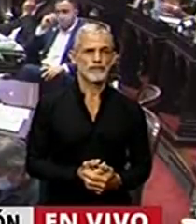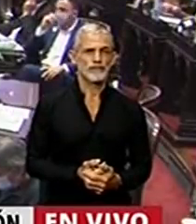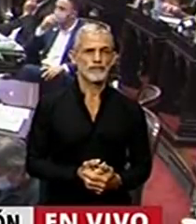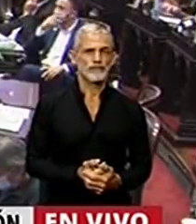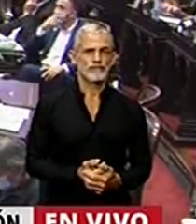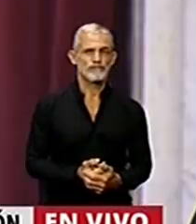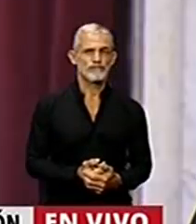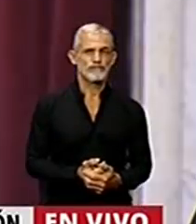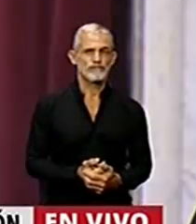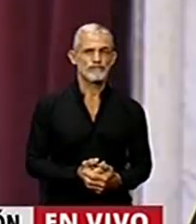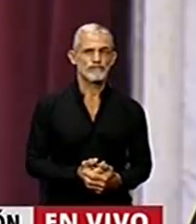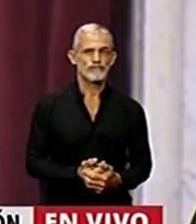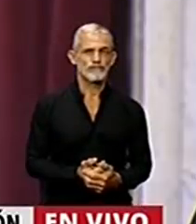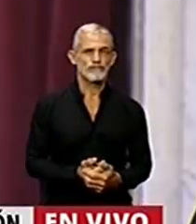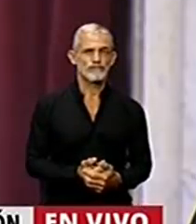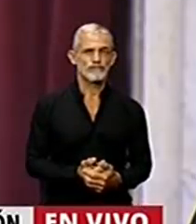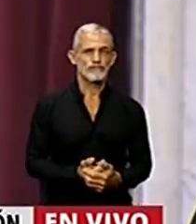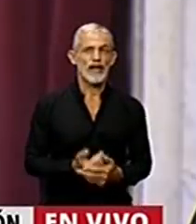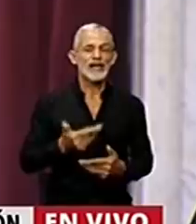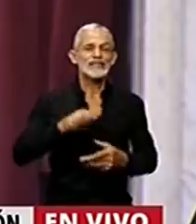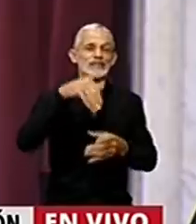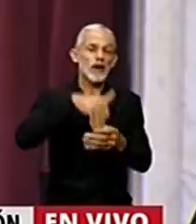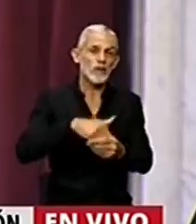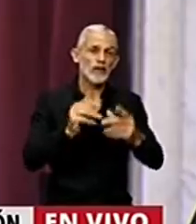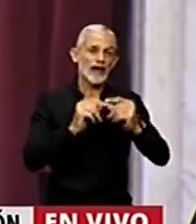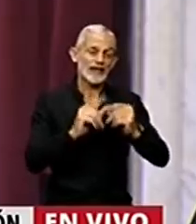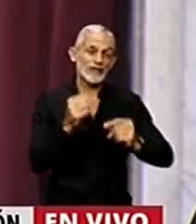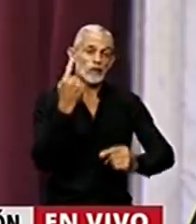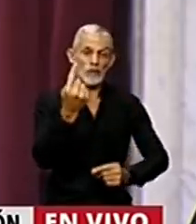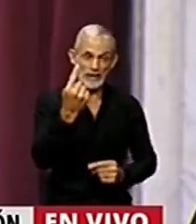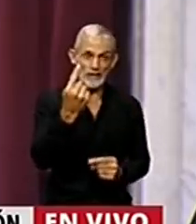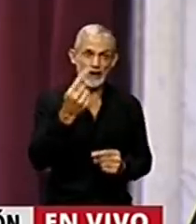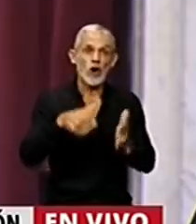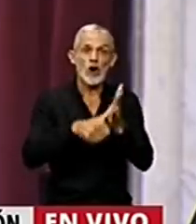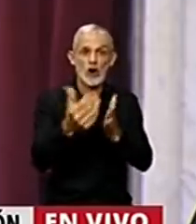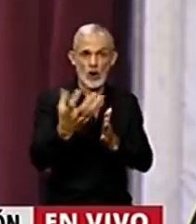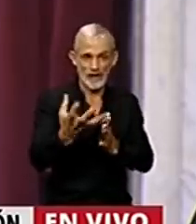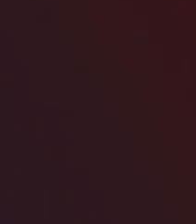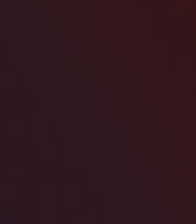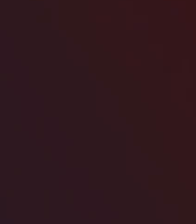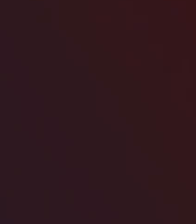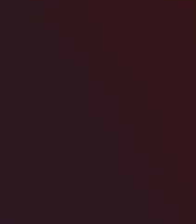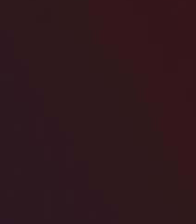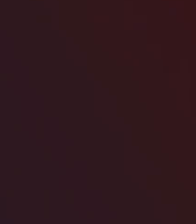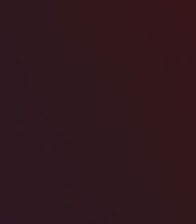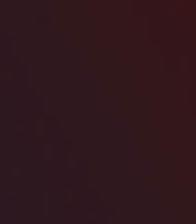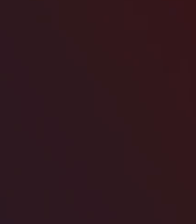Bueno, entonces se va a votar el artículo primero del dictamen. Es votación nominal, ¿eh? Todo.